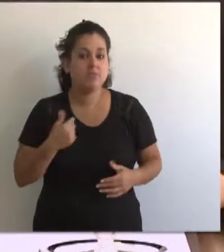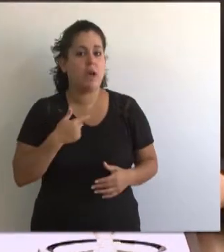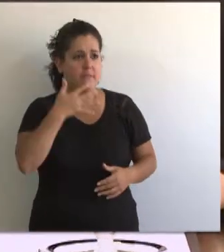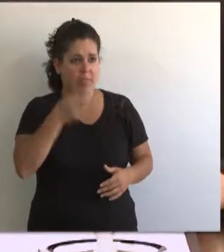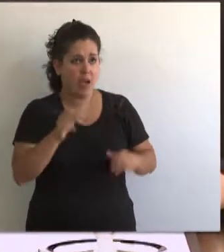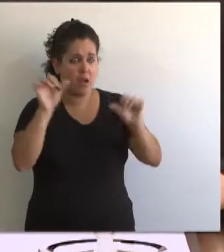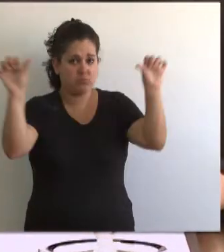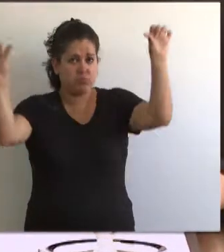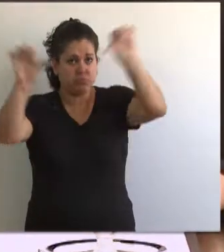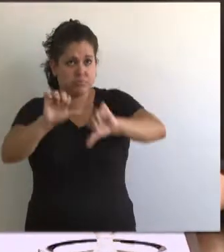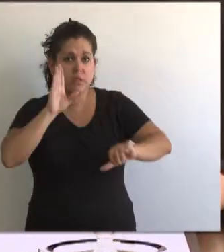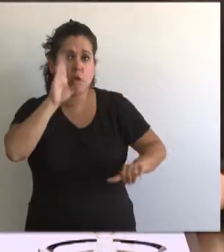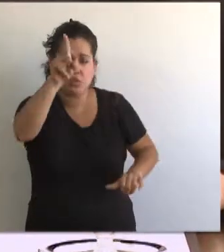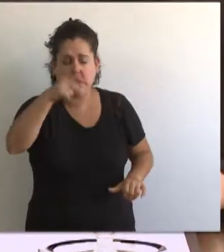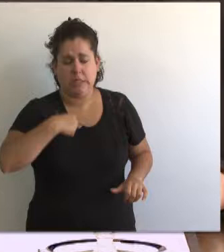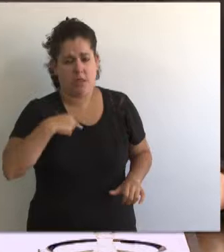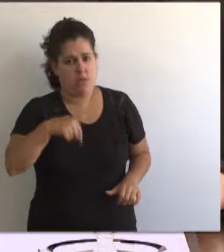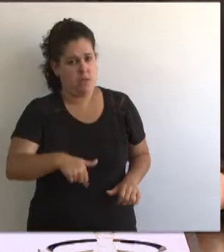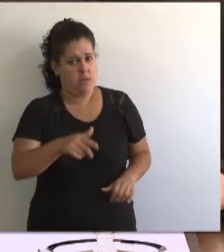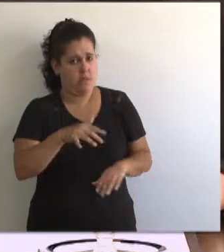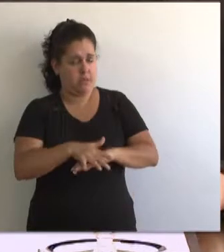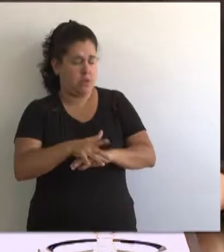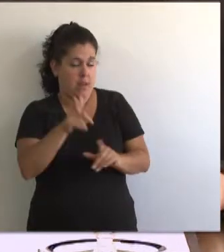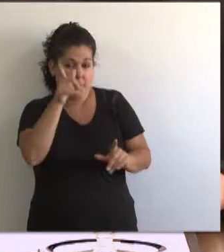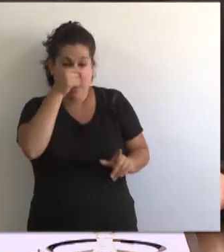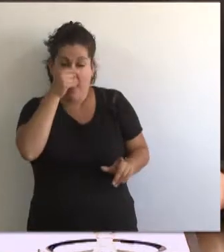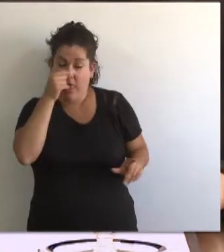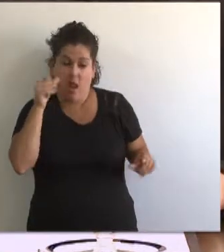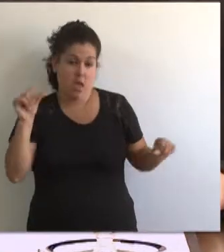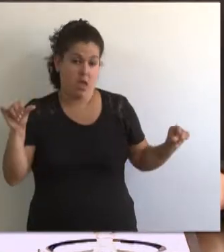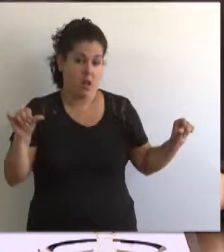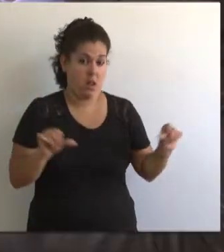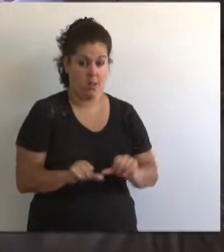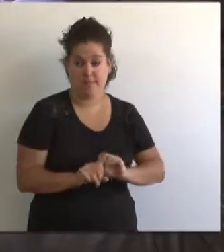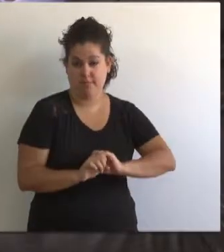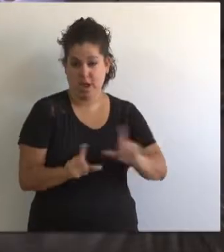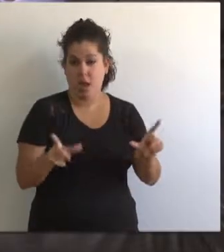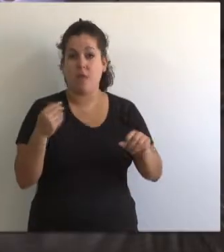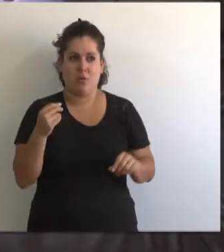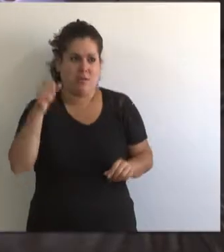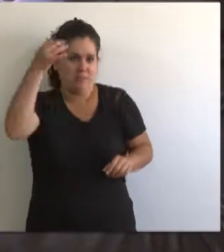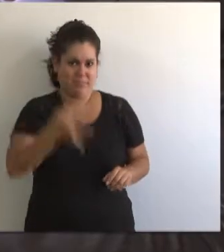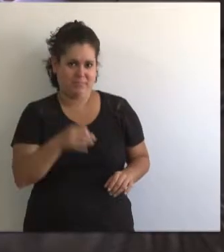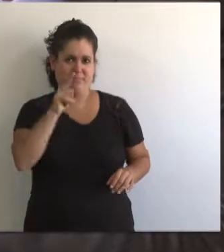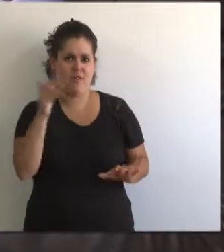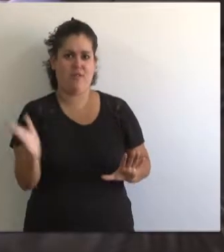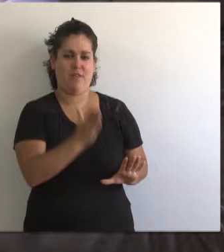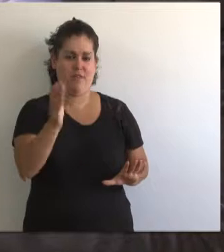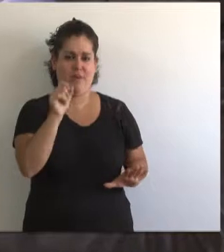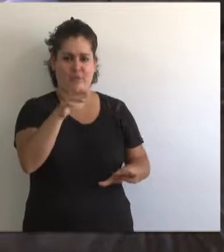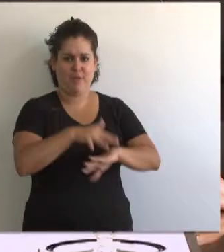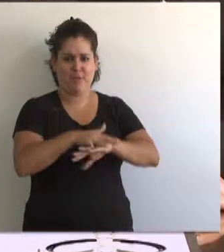provincia, se sintió mucho porque la actividad forestal, la maderera, es una parte importante del Producto Bruto de la